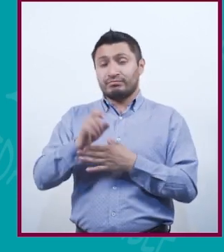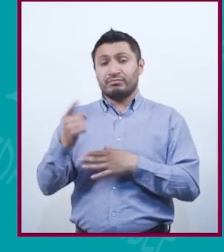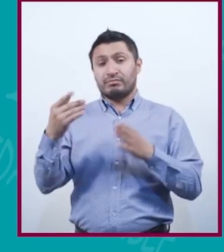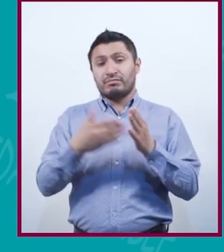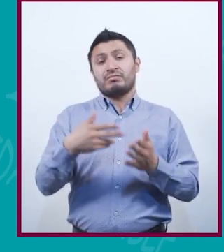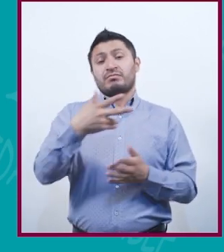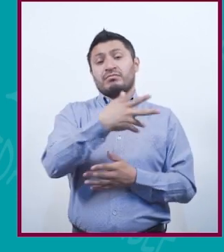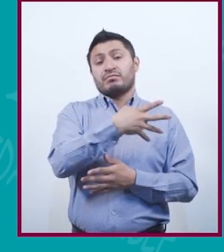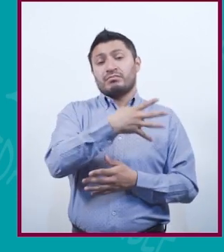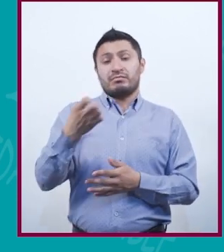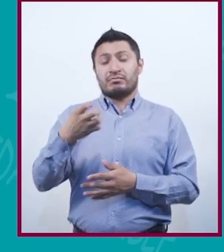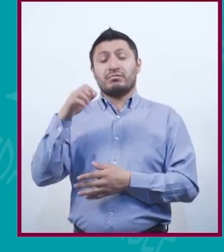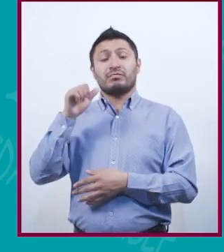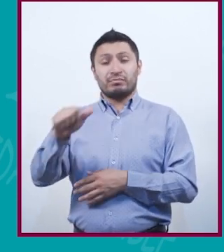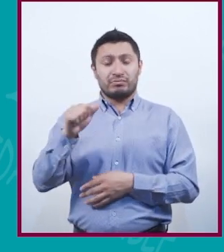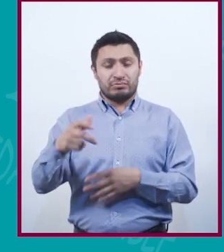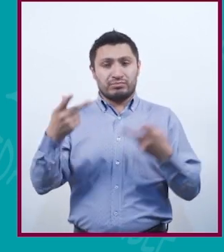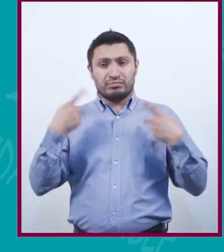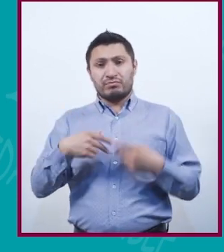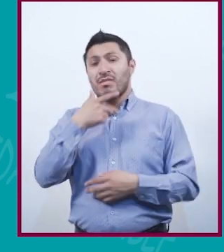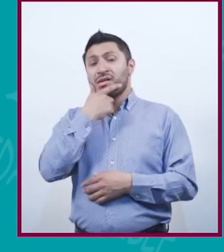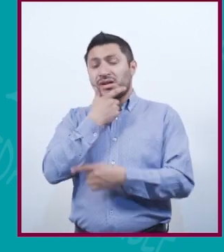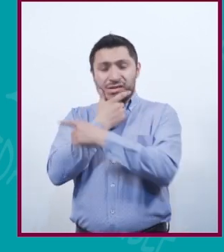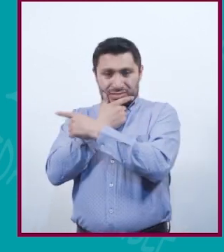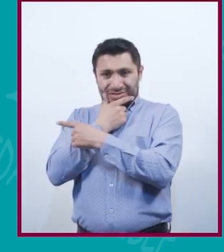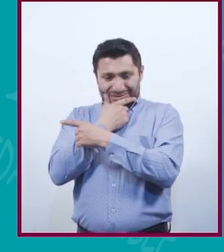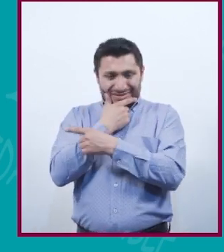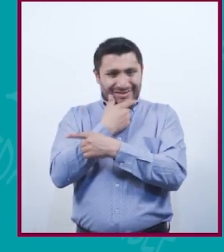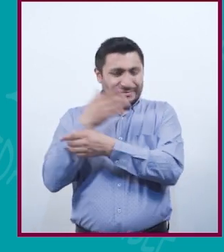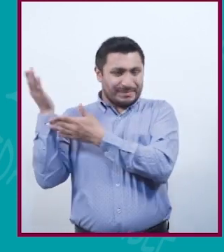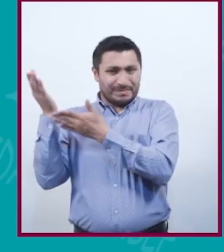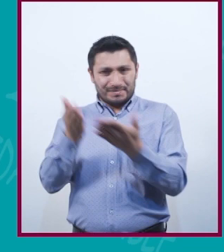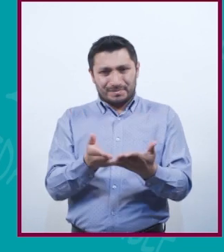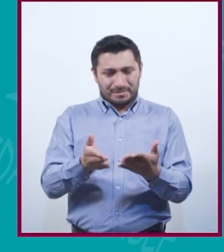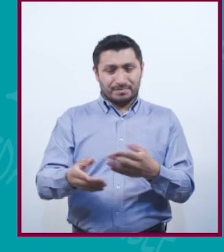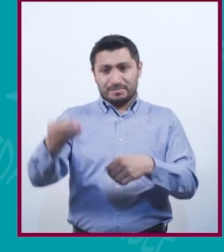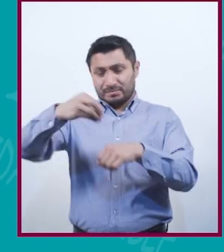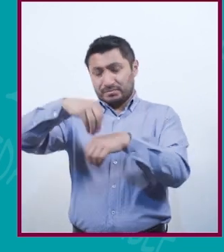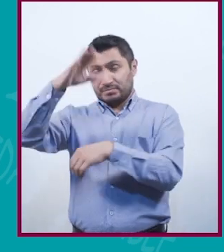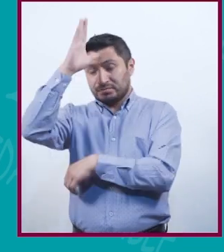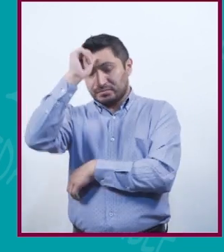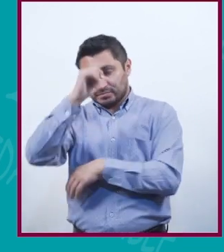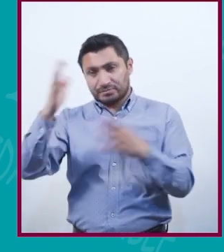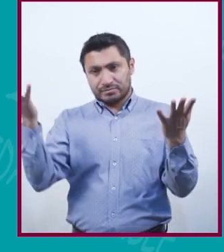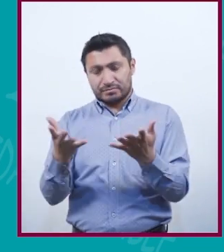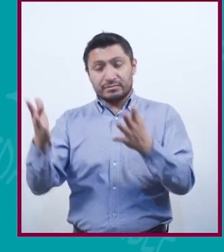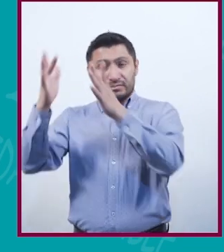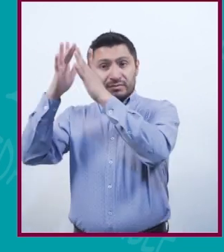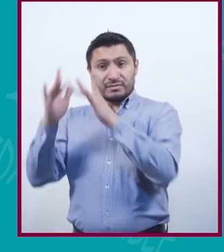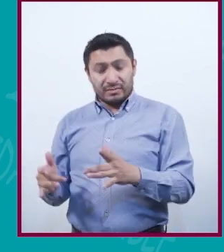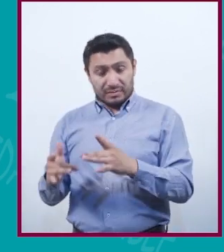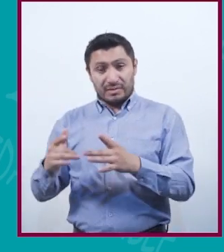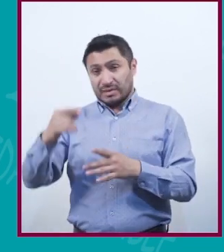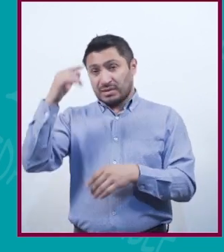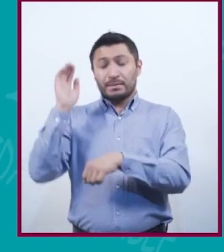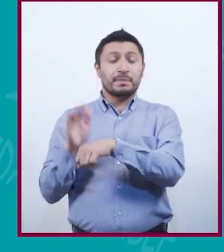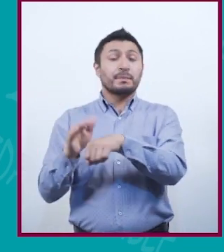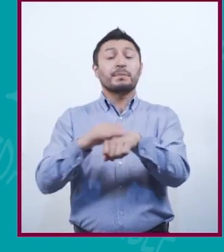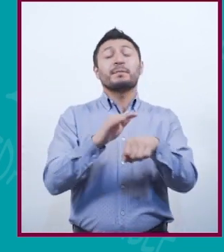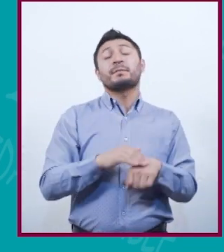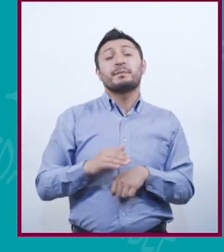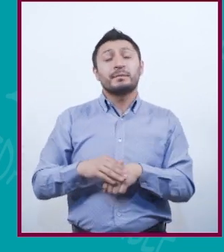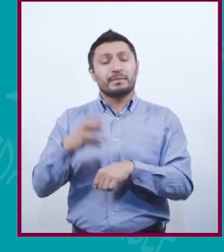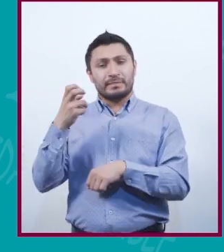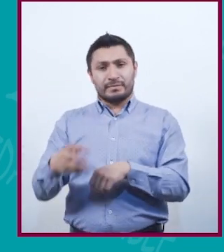compromisos y desde 1916 los británicos habían llegado a un acuerdo con Francia mediante